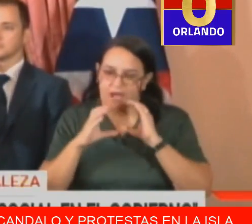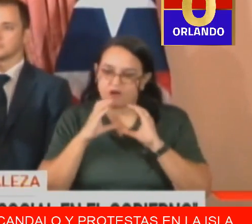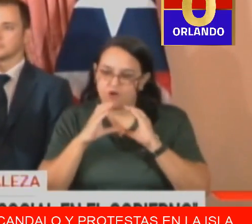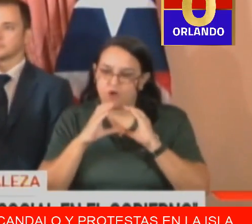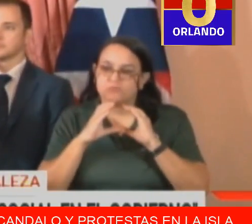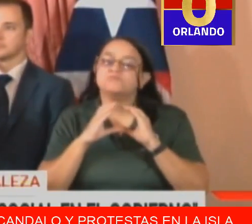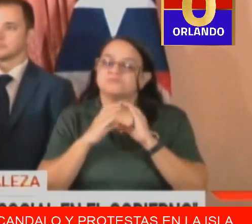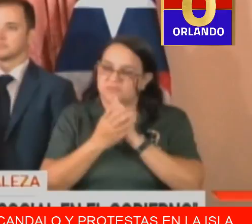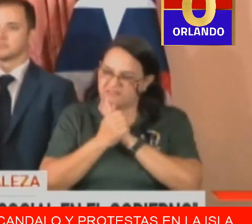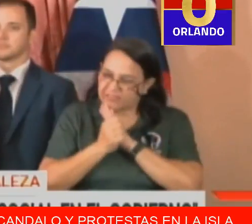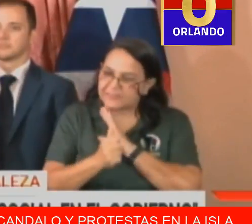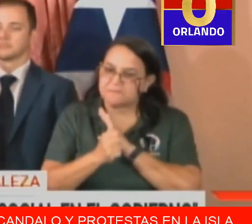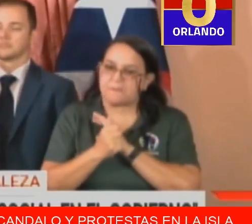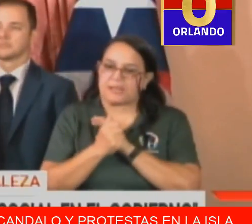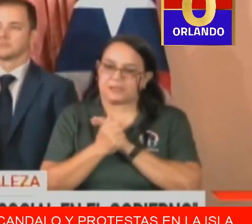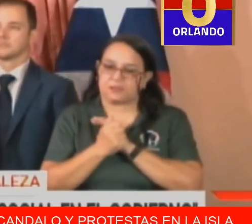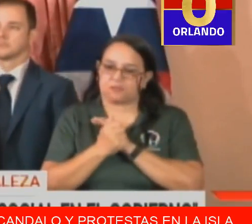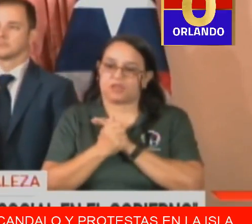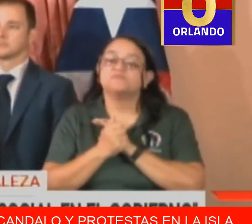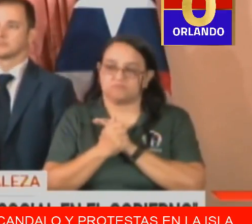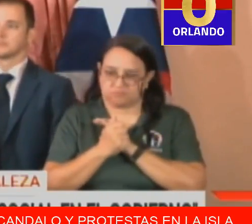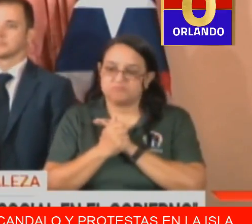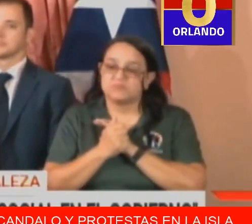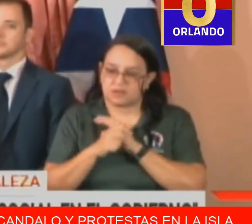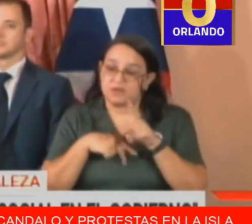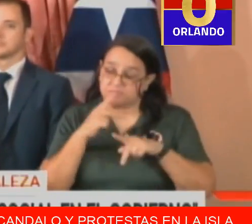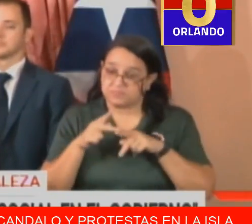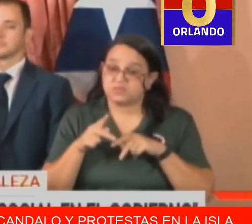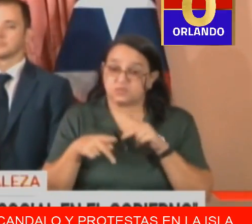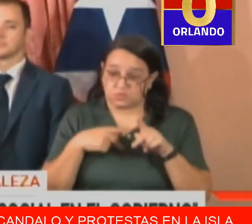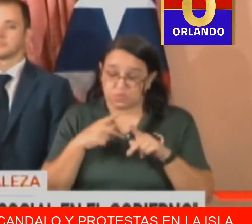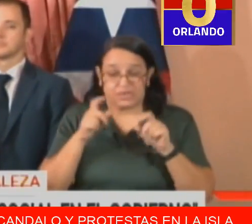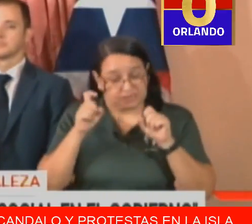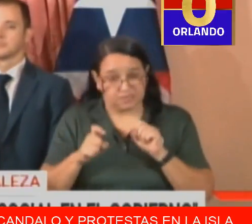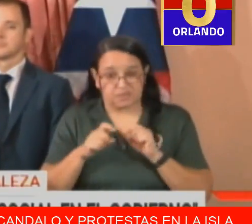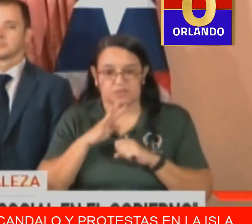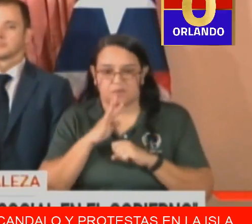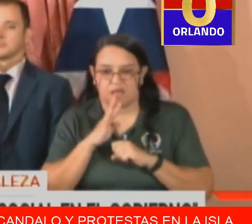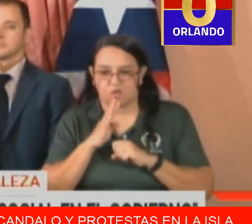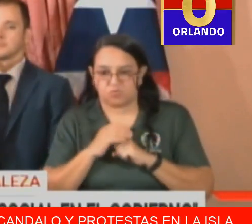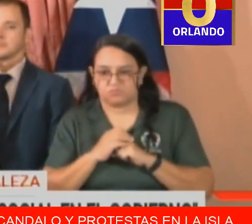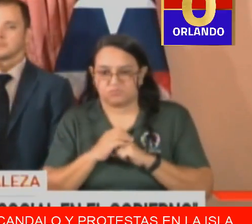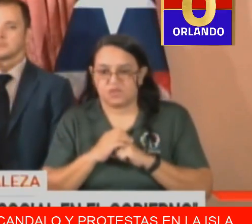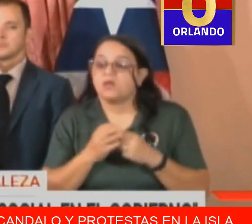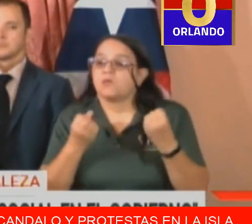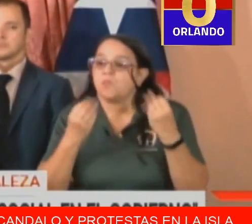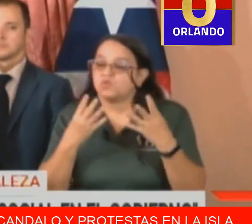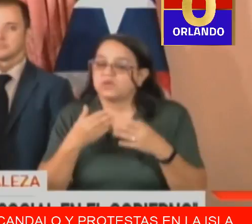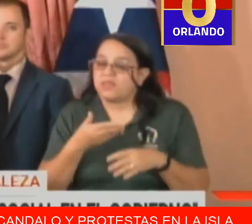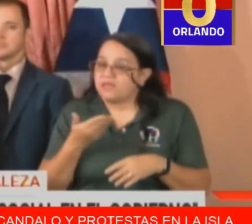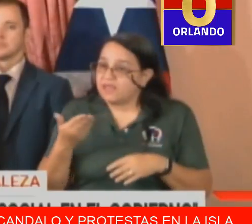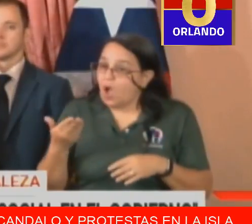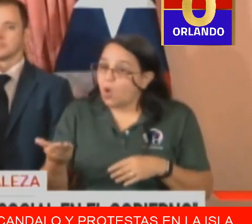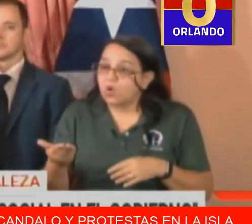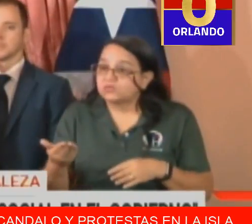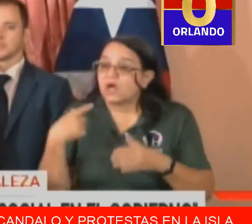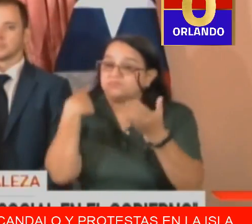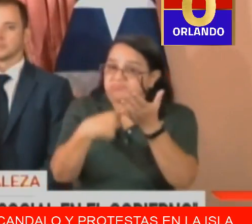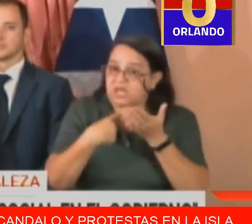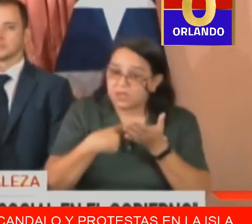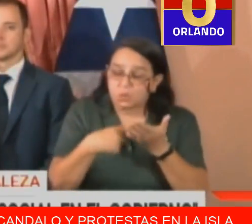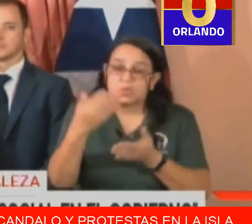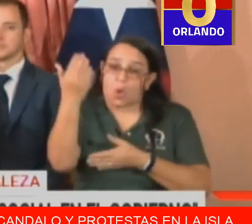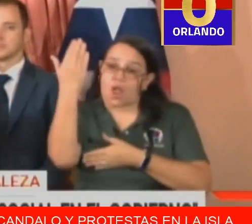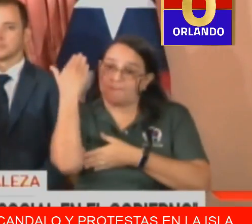manera efectiva ante nuestro pueblo. Esas son las cosas que estamos buscando. Ahora bien, muchas de estas cosas o se han discutido